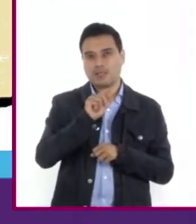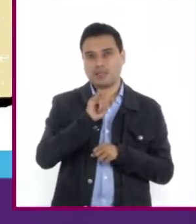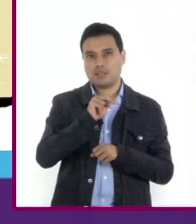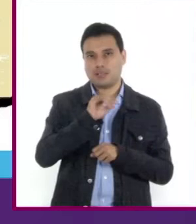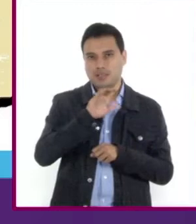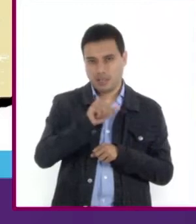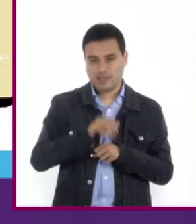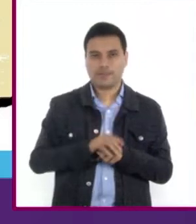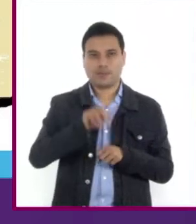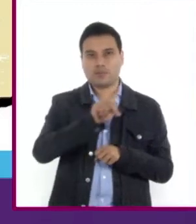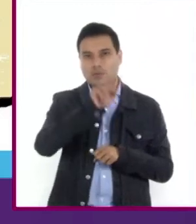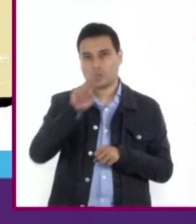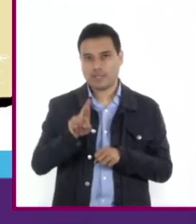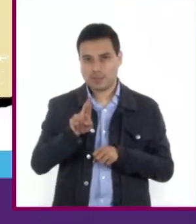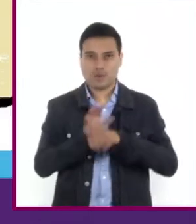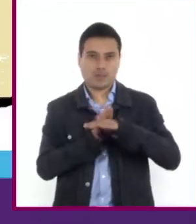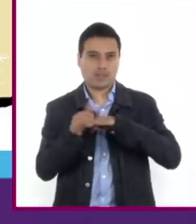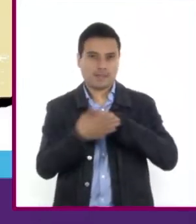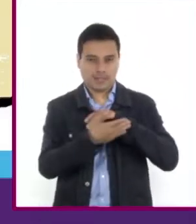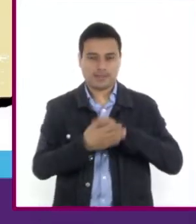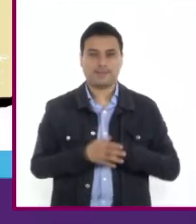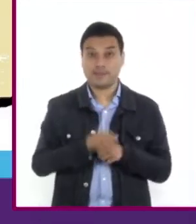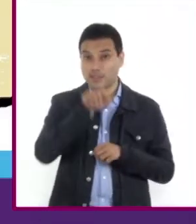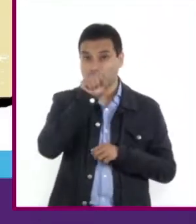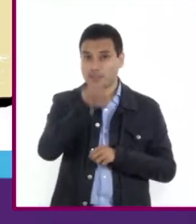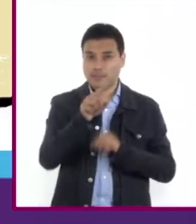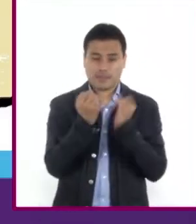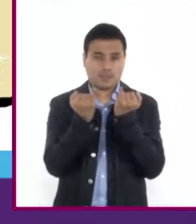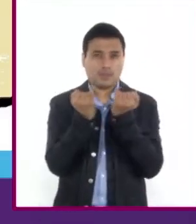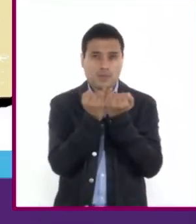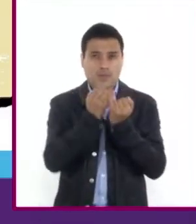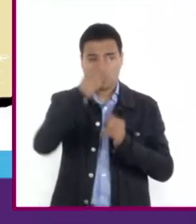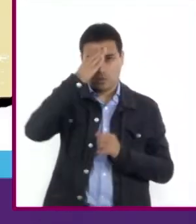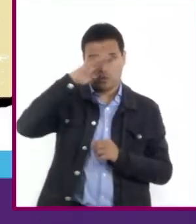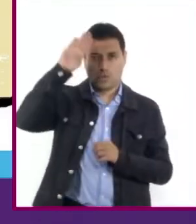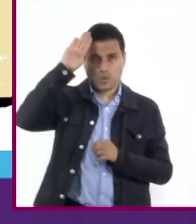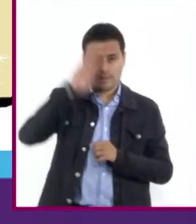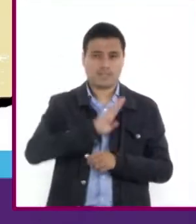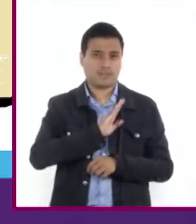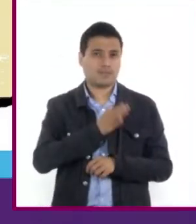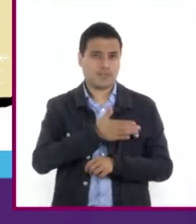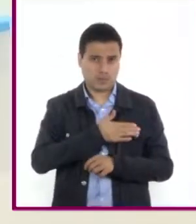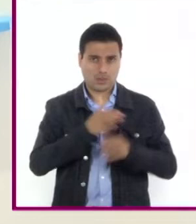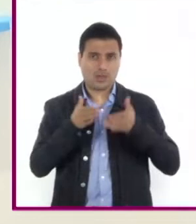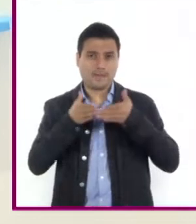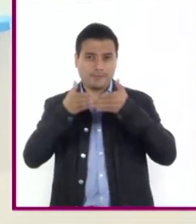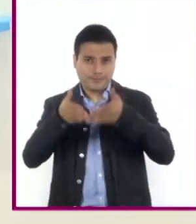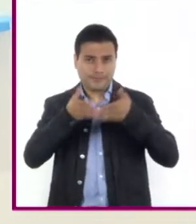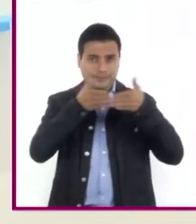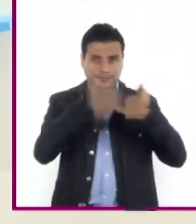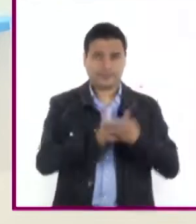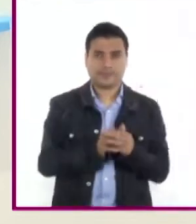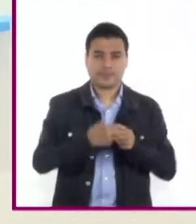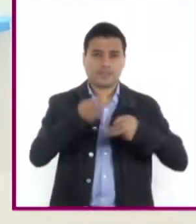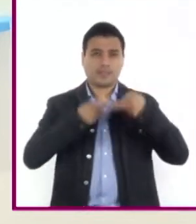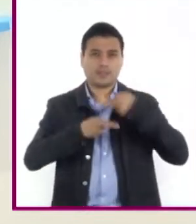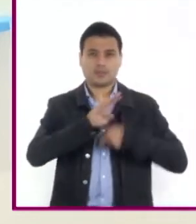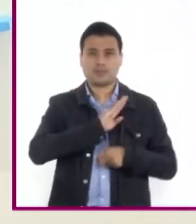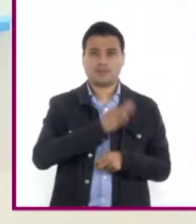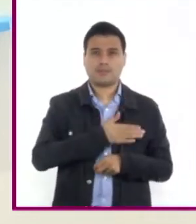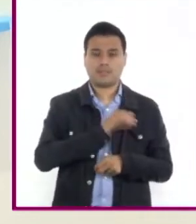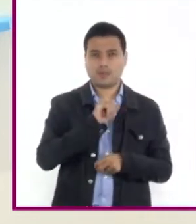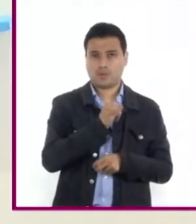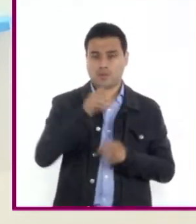Puerto Rico y Jamaica. También volvió a explorar Cuba y La Española. Regresó a España en junio